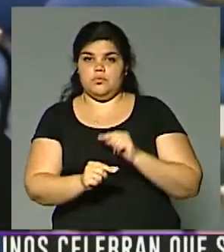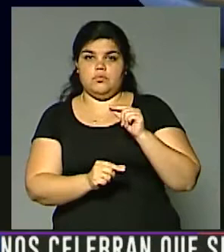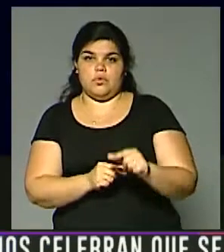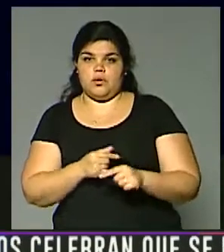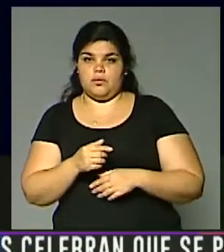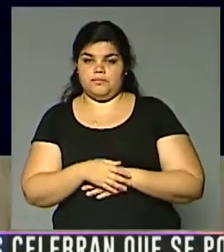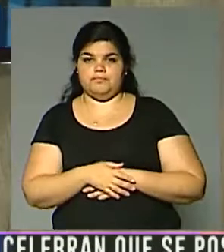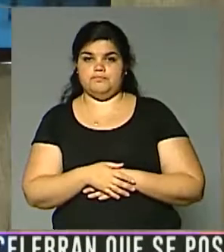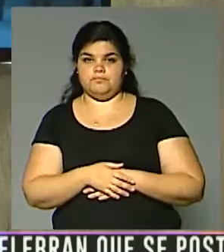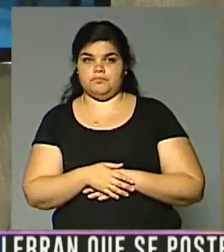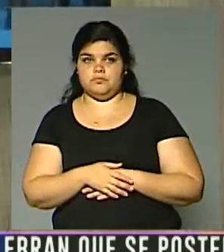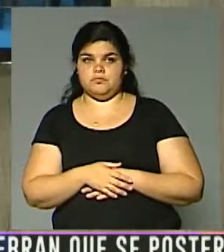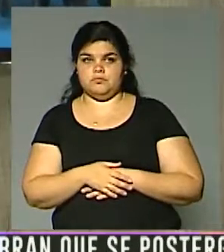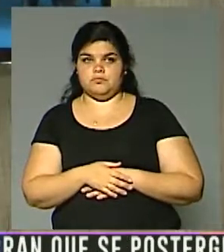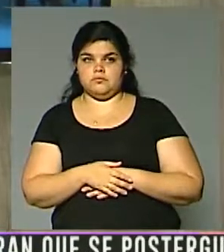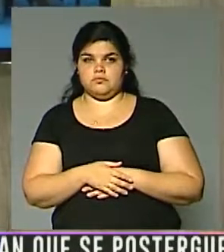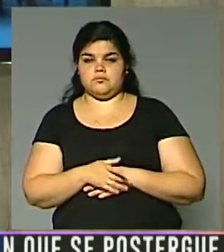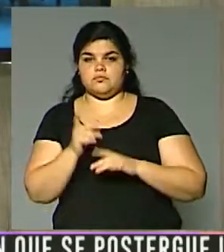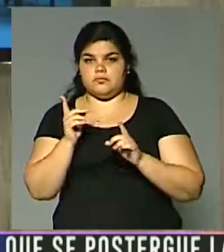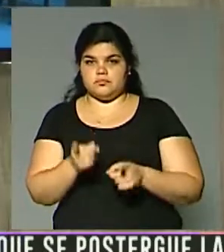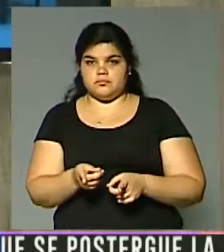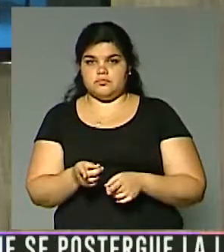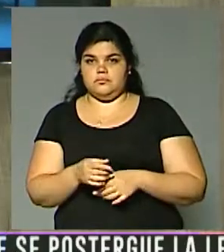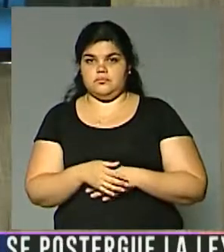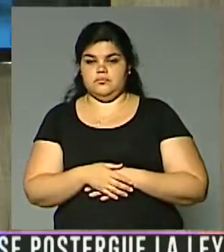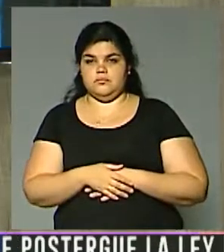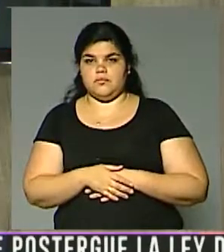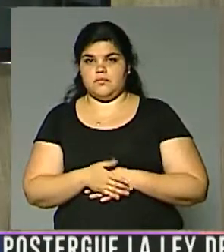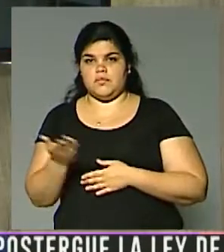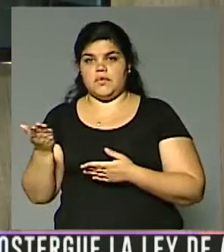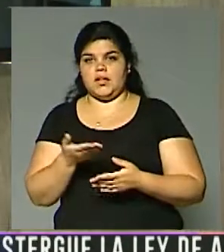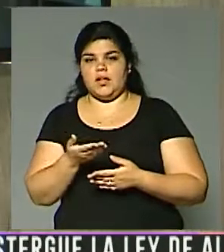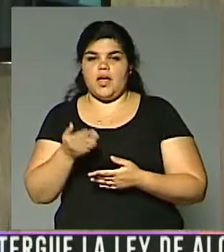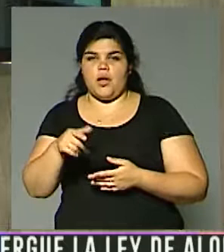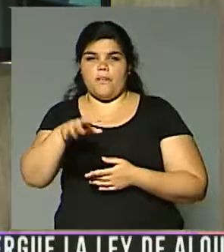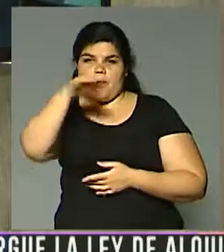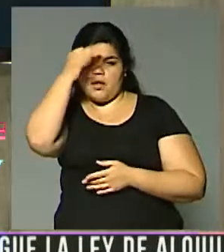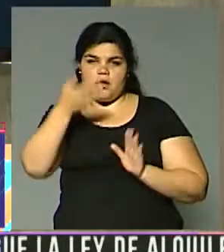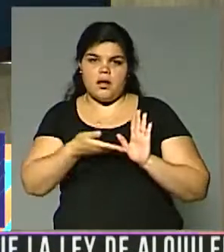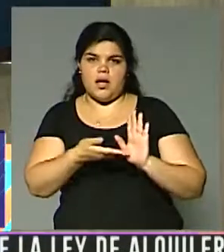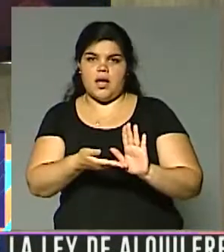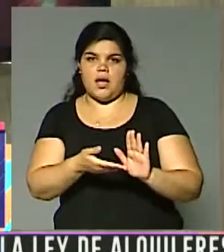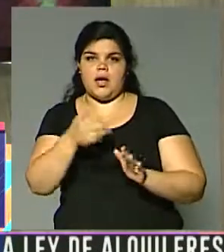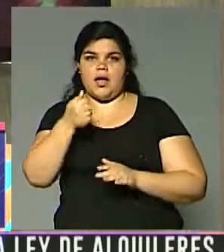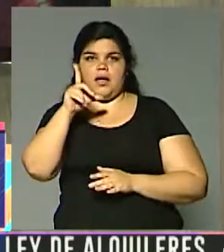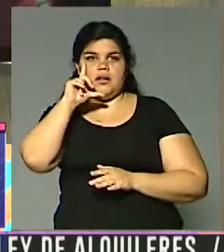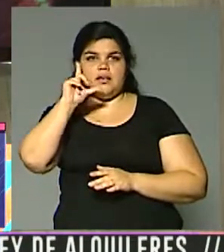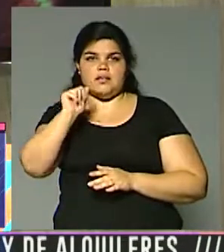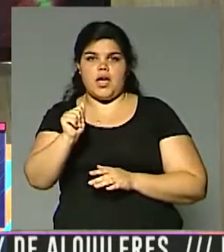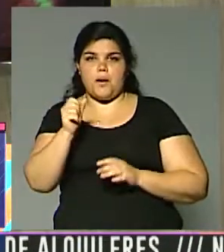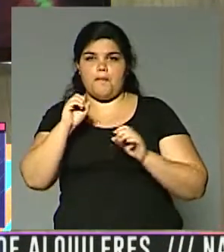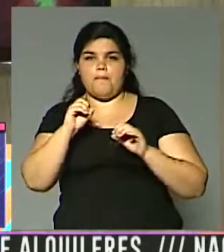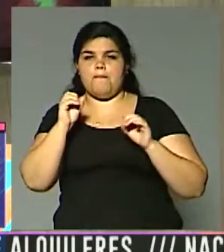poco además se presenta alicia en el país de maravillas en la nave universitaria este